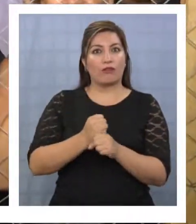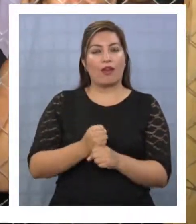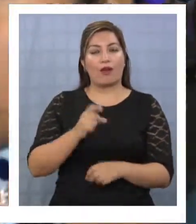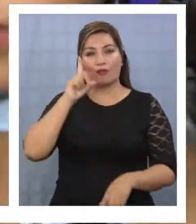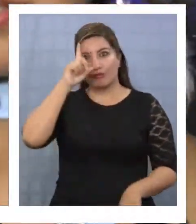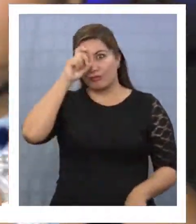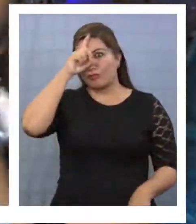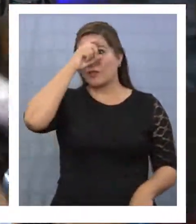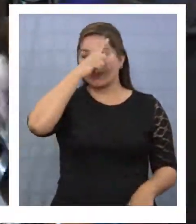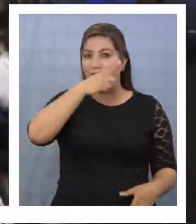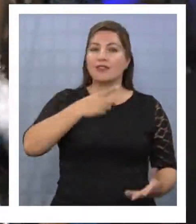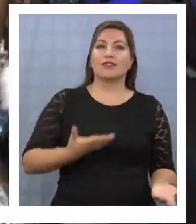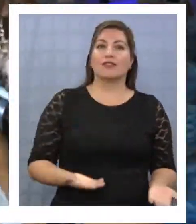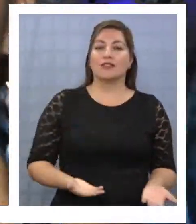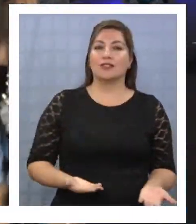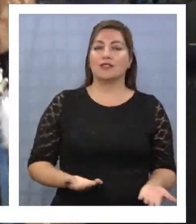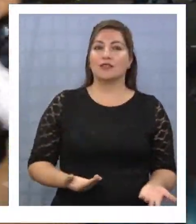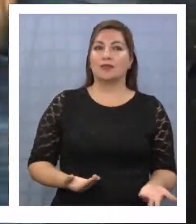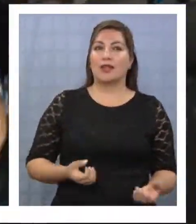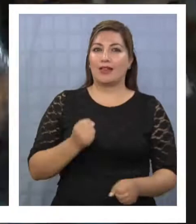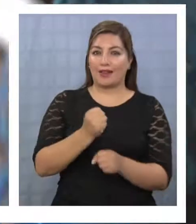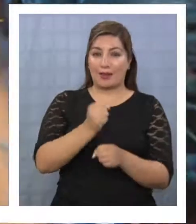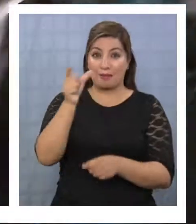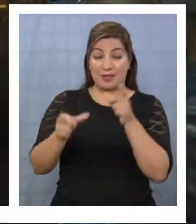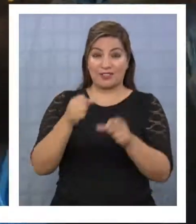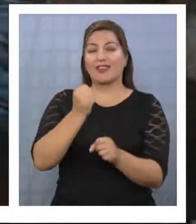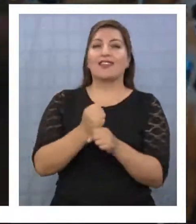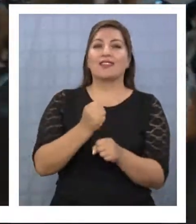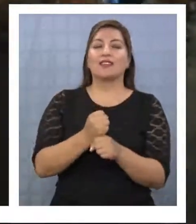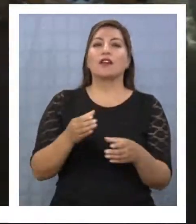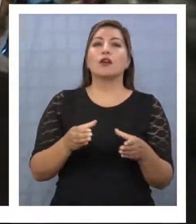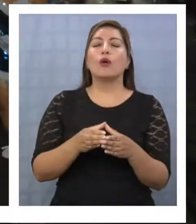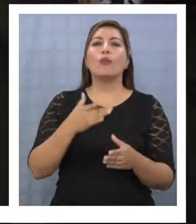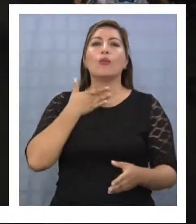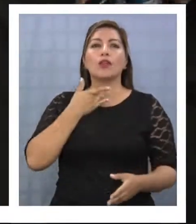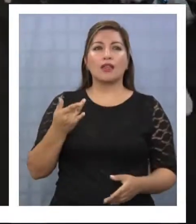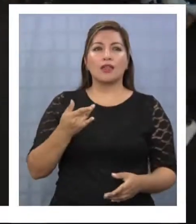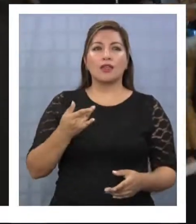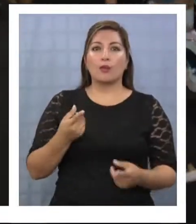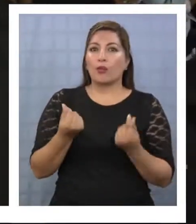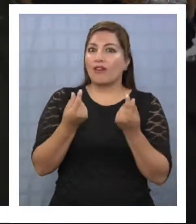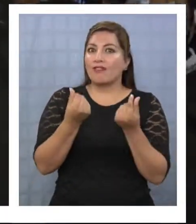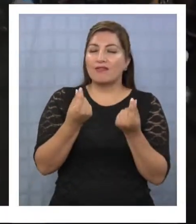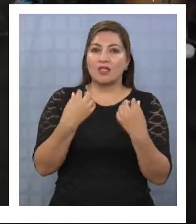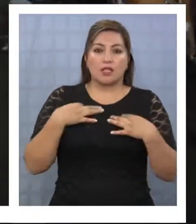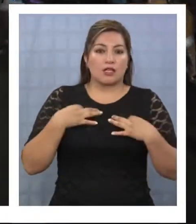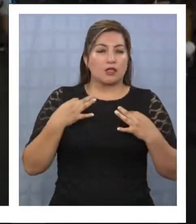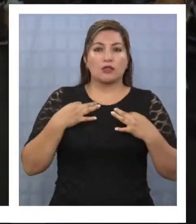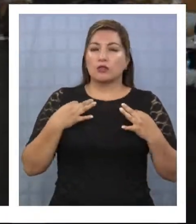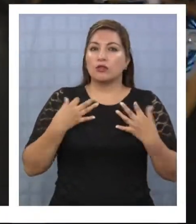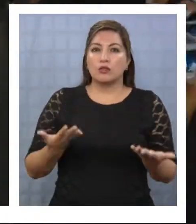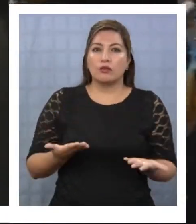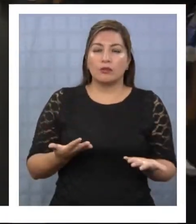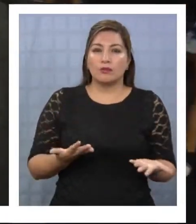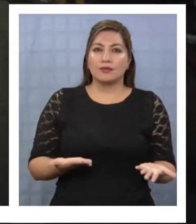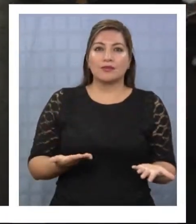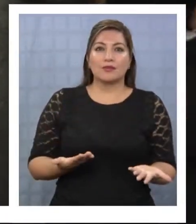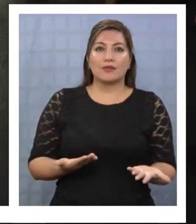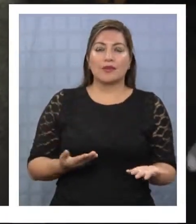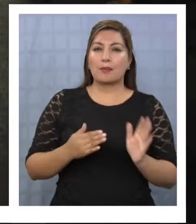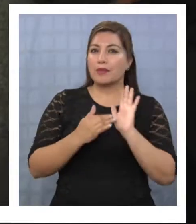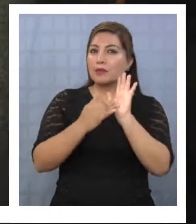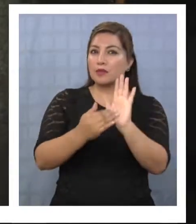para los fundadores de las fraternidades, principalmente porque solo el costo de su vestuario para las presentaciones